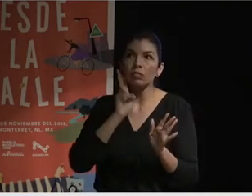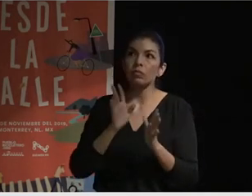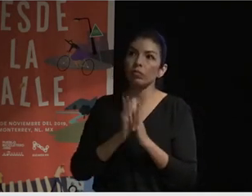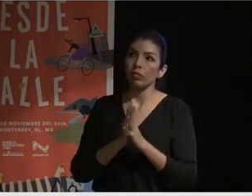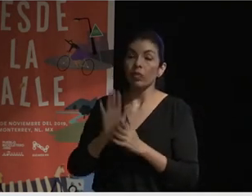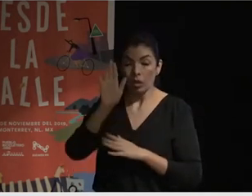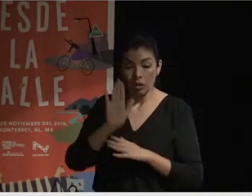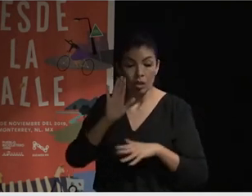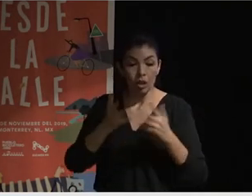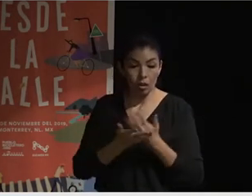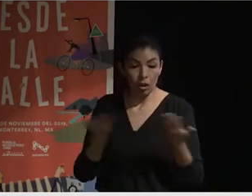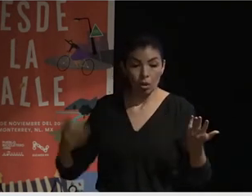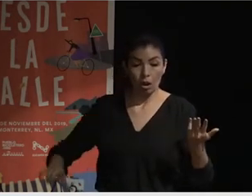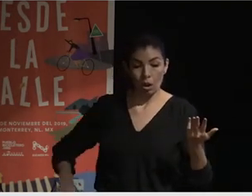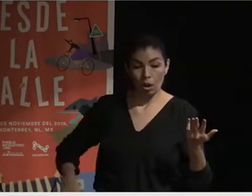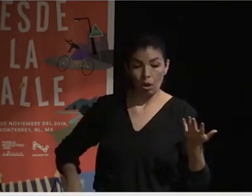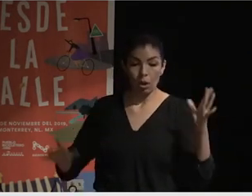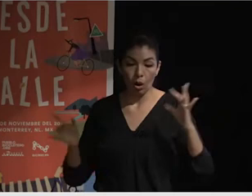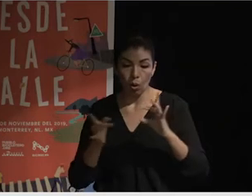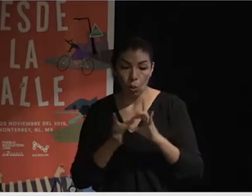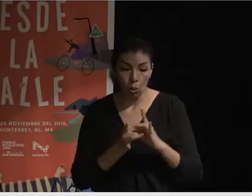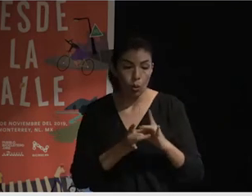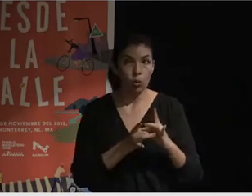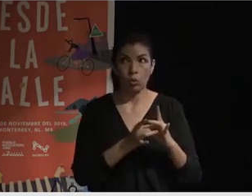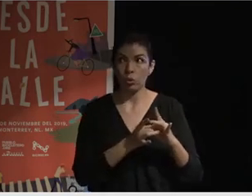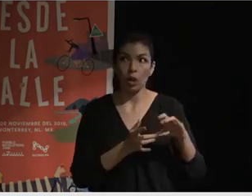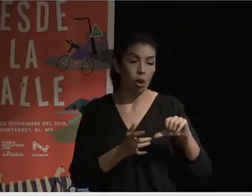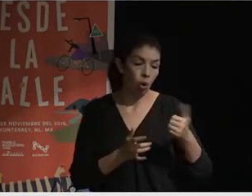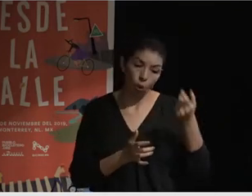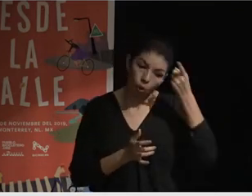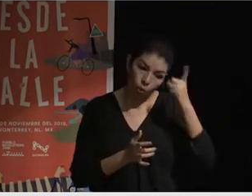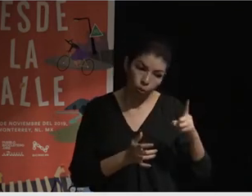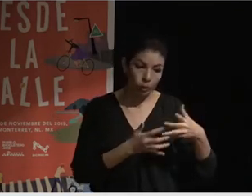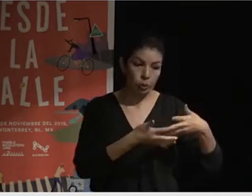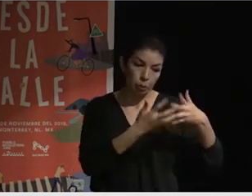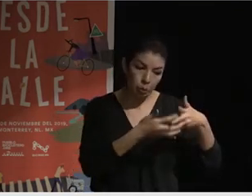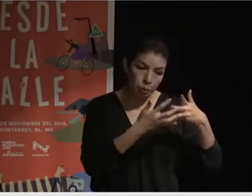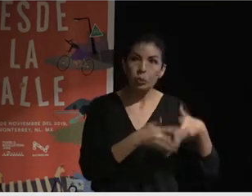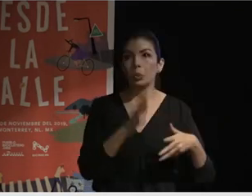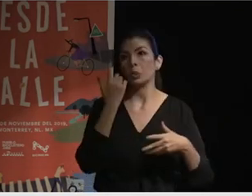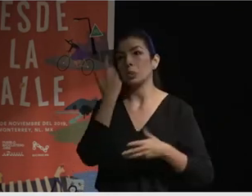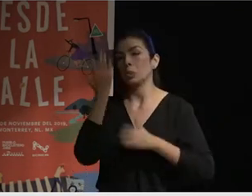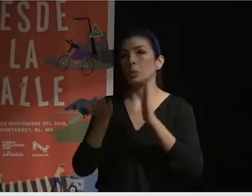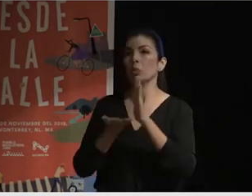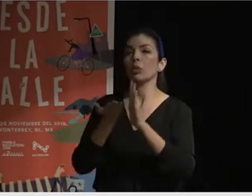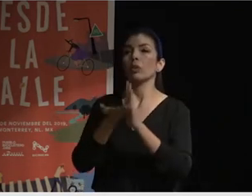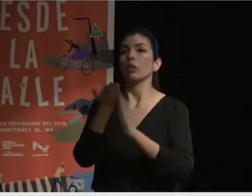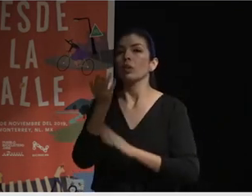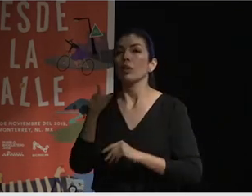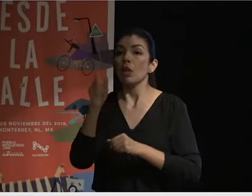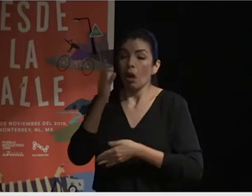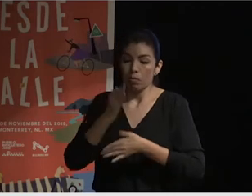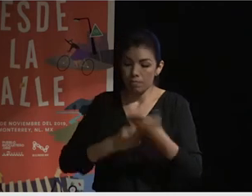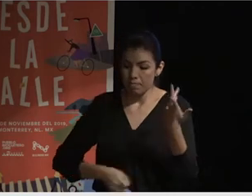algunas experiencias, tengamos las herramientas y la fuerza para tomar ese tipo de programas y empezar con una,